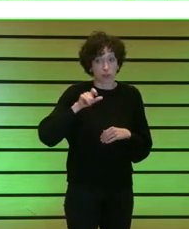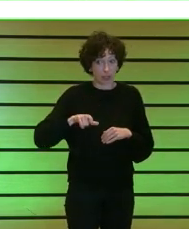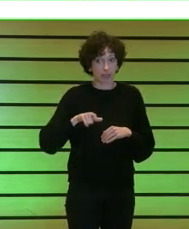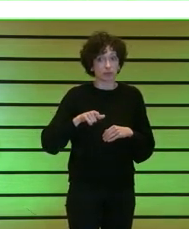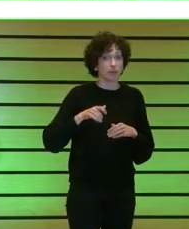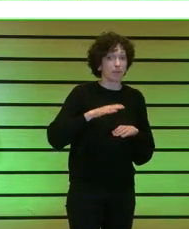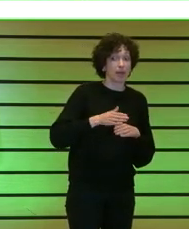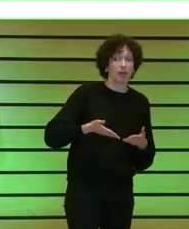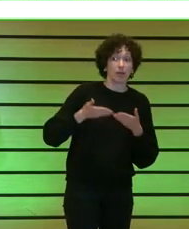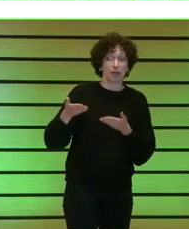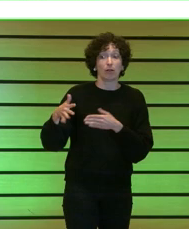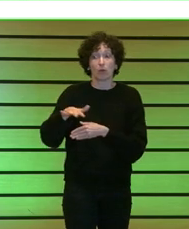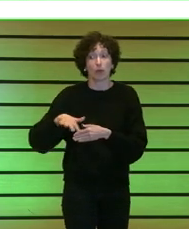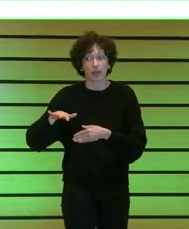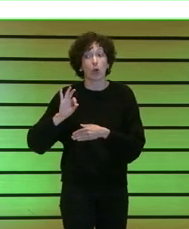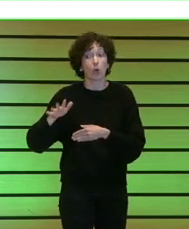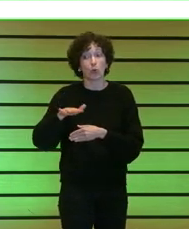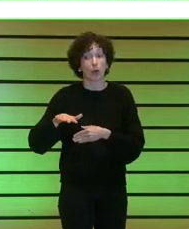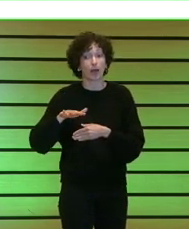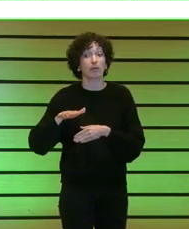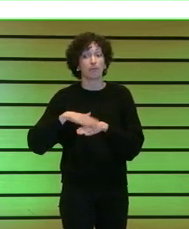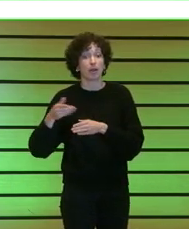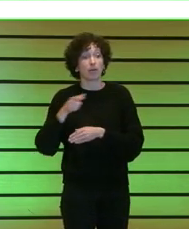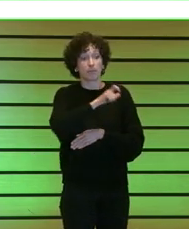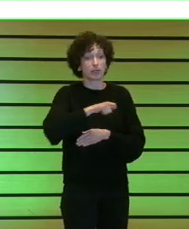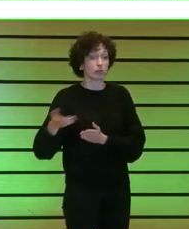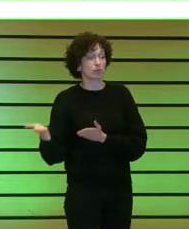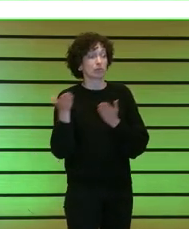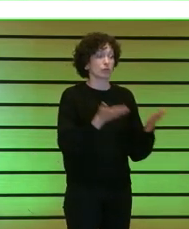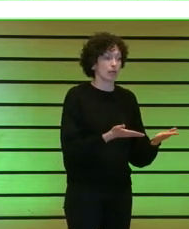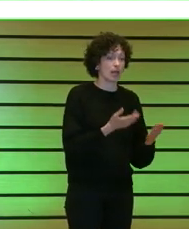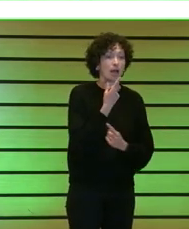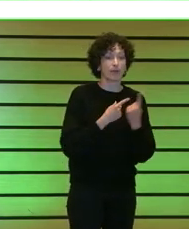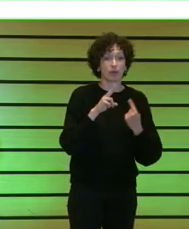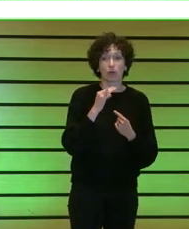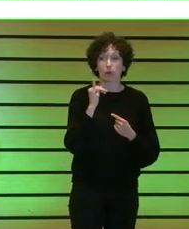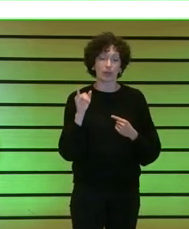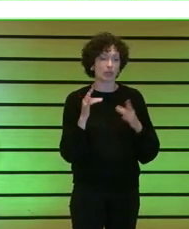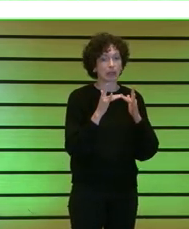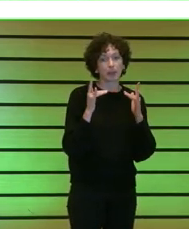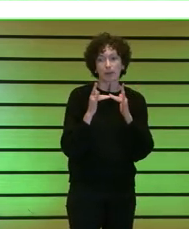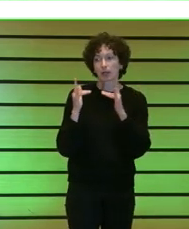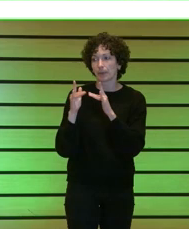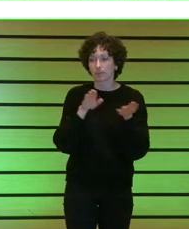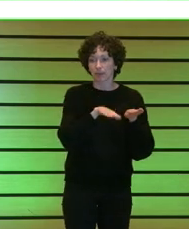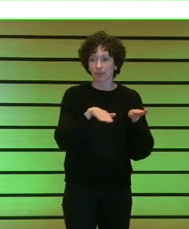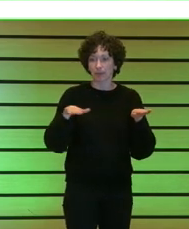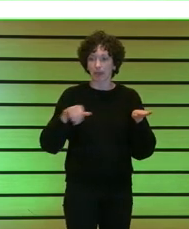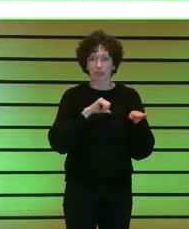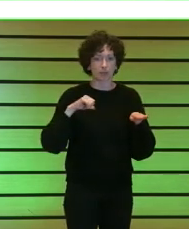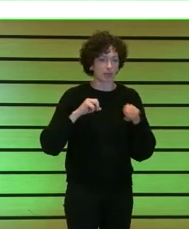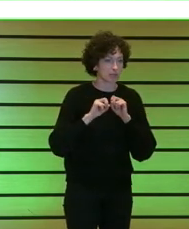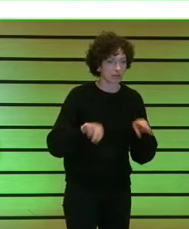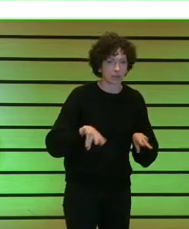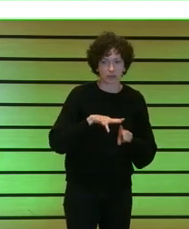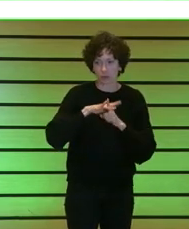los lugares y las infraestructuras al servicio de las personas muchas eran una cama detrás de otras sin intimidad situaciones